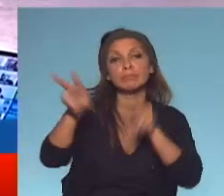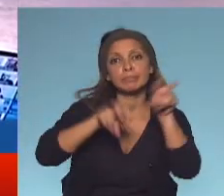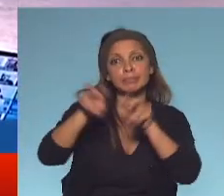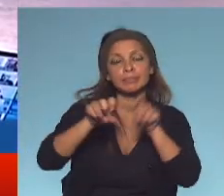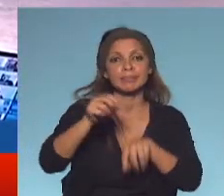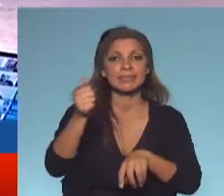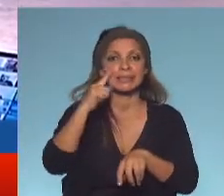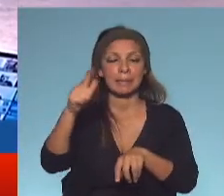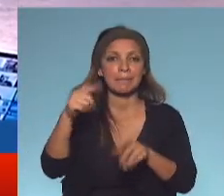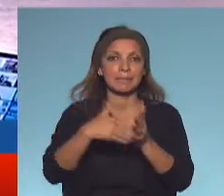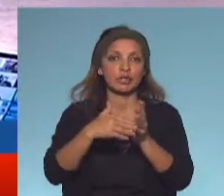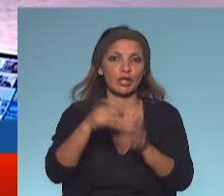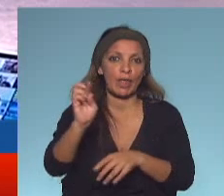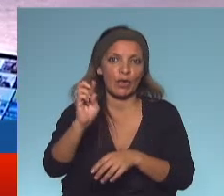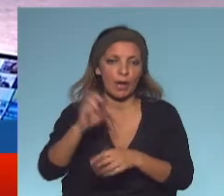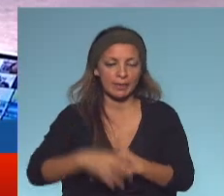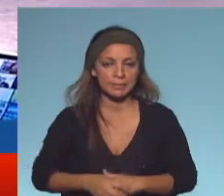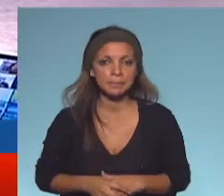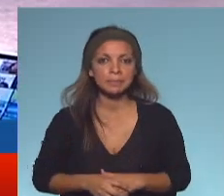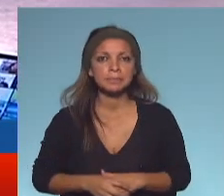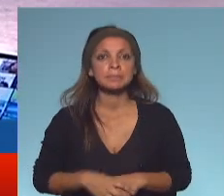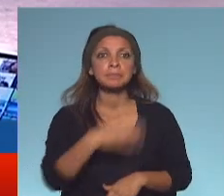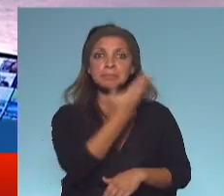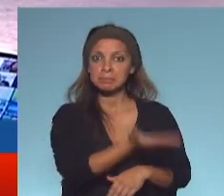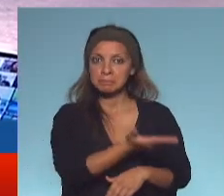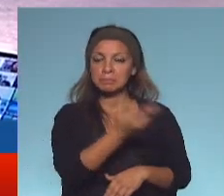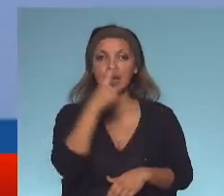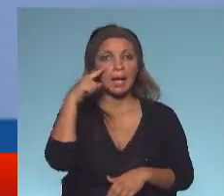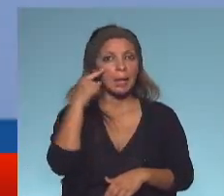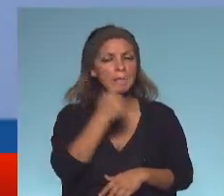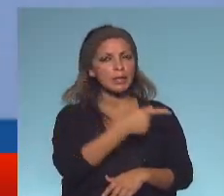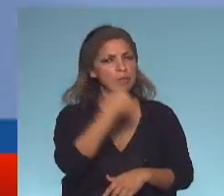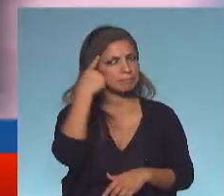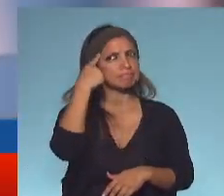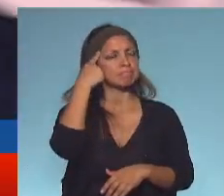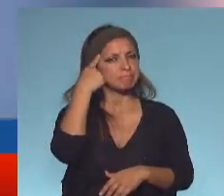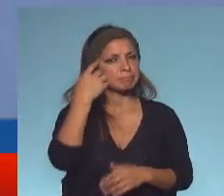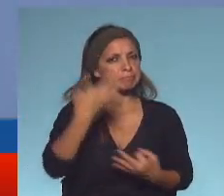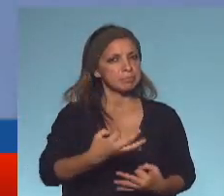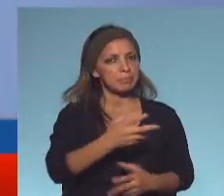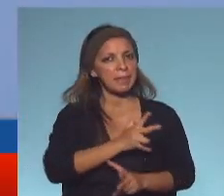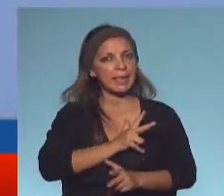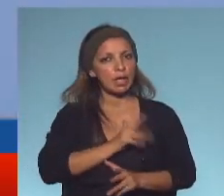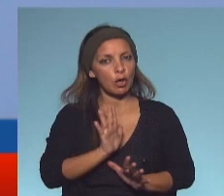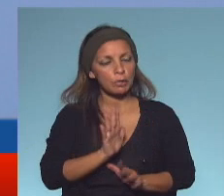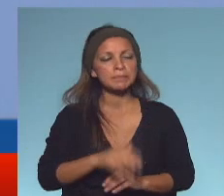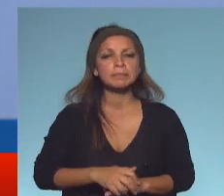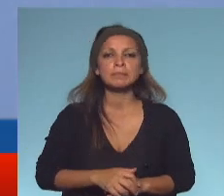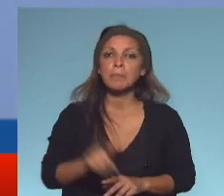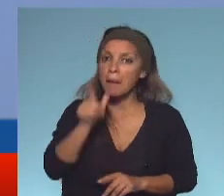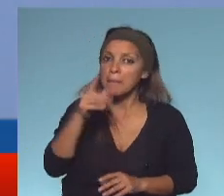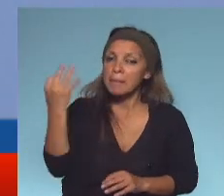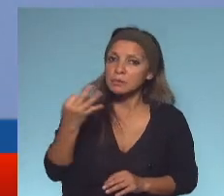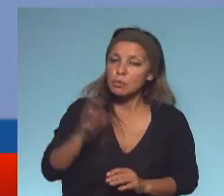divisas. Y el presidente, con todo el criterio del mundo, me dijo: Mario, a mí me parece bárbaro y